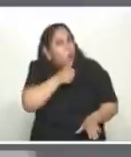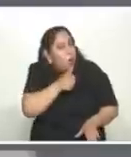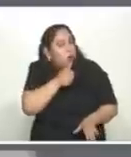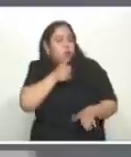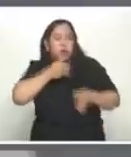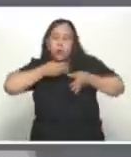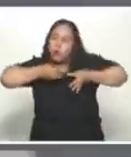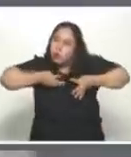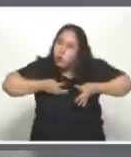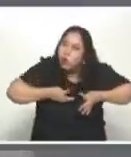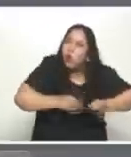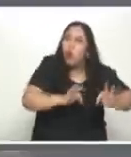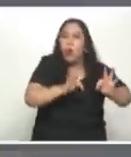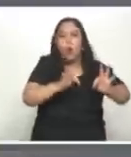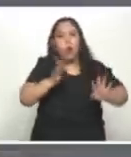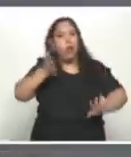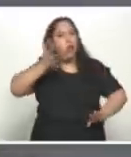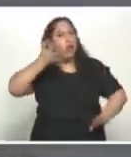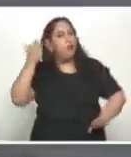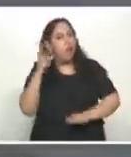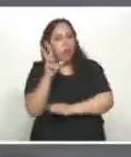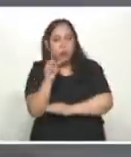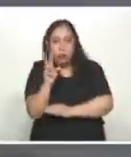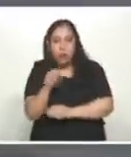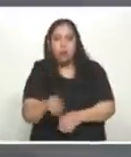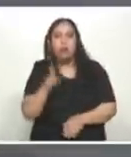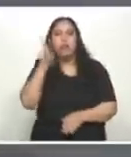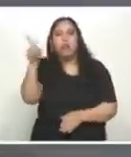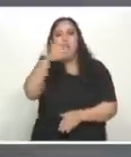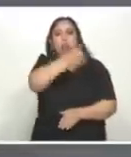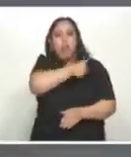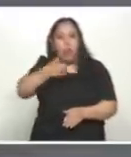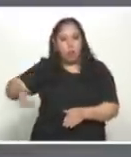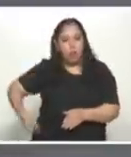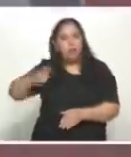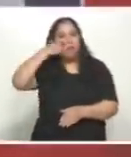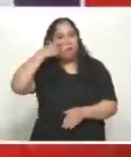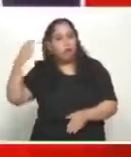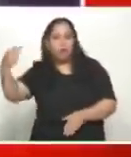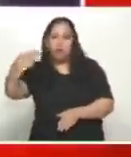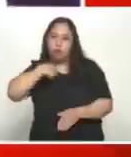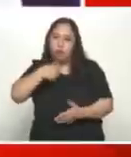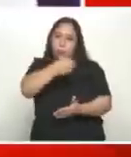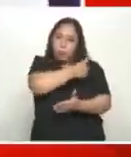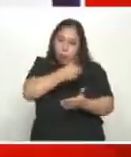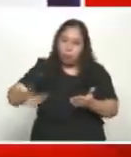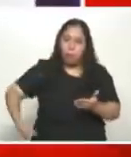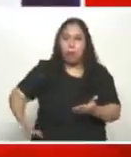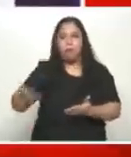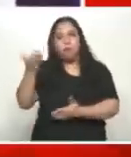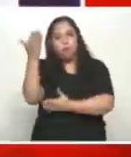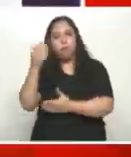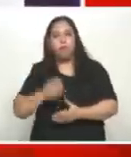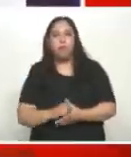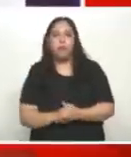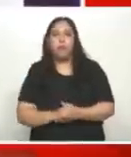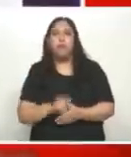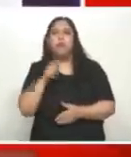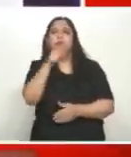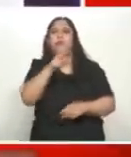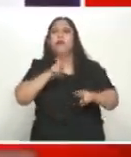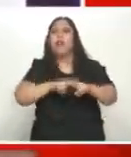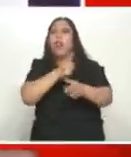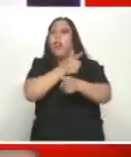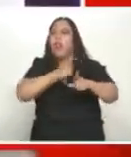capacidad y por eso dice, soy presidenta en resistencia. ¿Esos conflictos internos en el Partido Libertad y Refundación debilitan